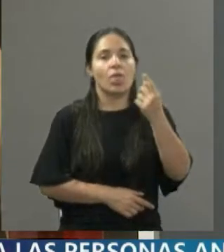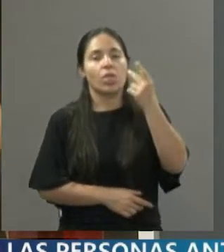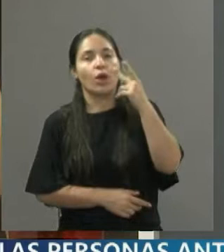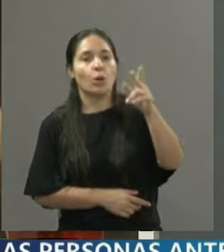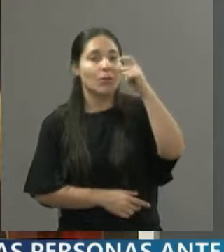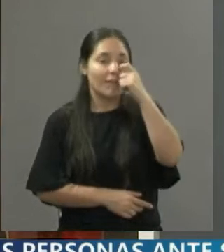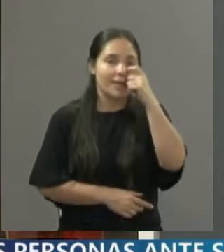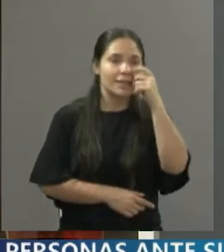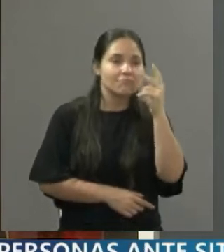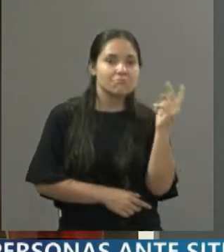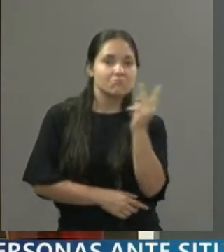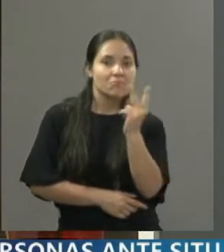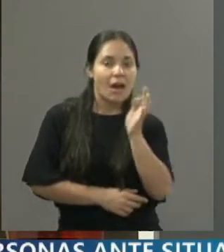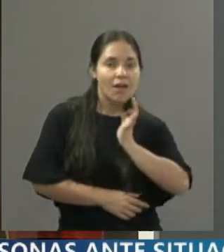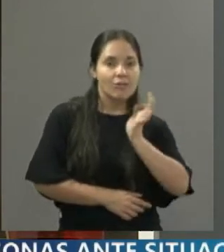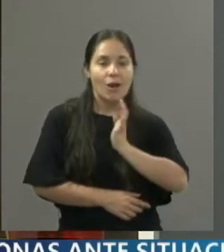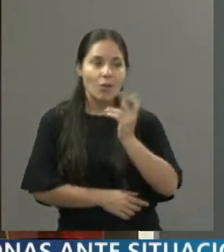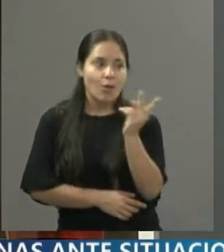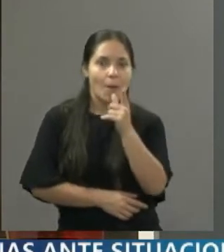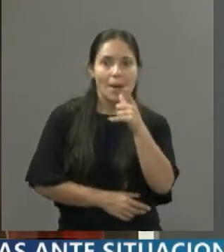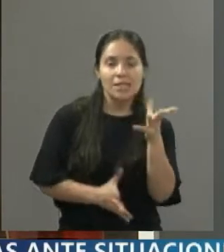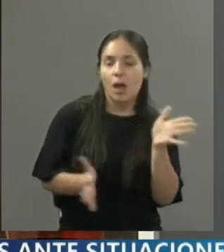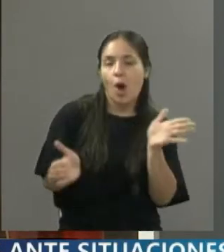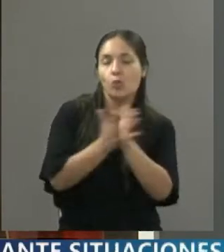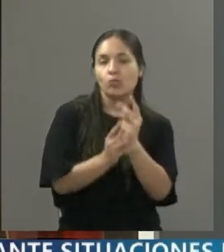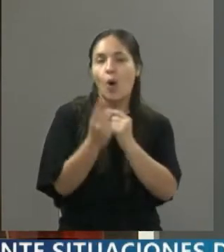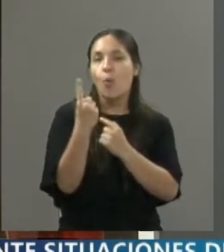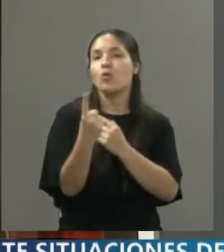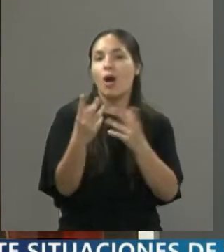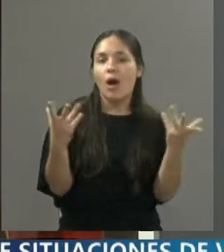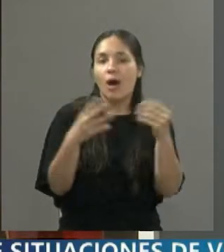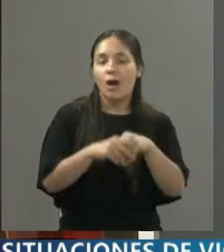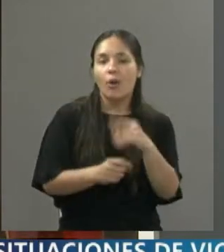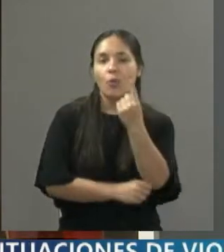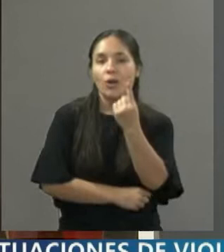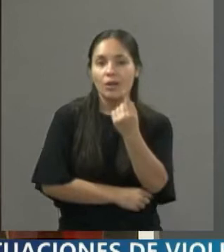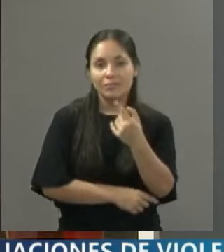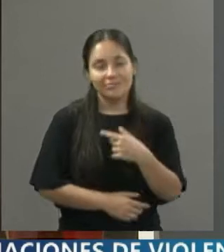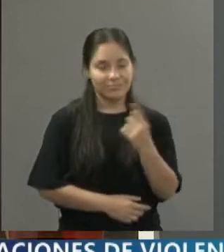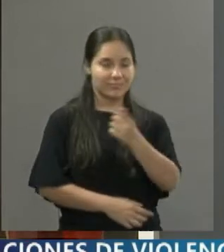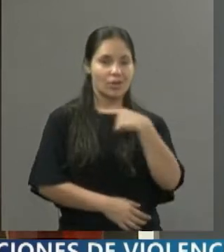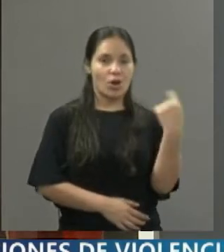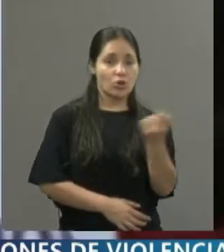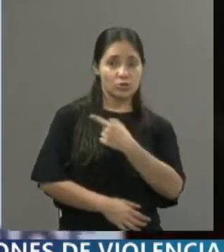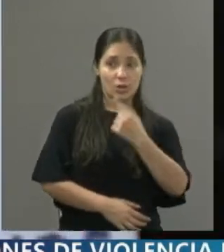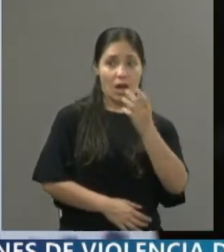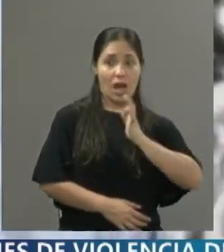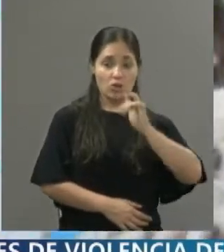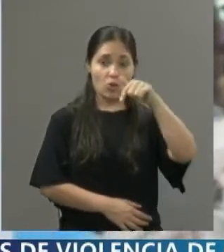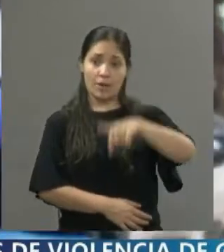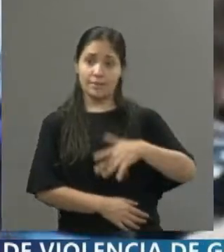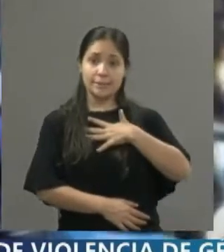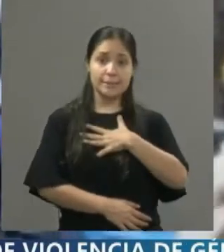Sí, un bloque, sí, tal cual. Es cierto. Fue como un continuum, ¿no? Lo que nosotros hemos percibido en este año y con